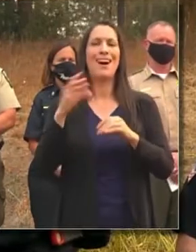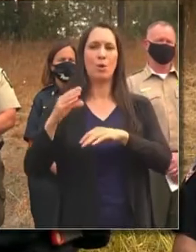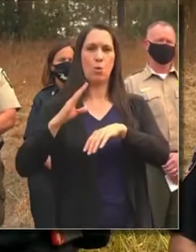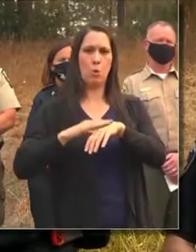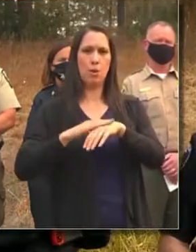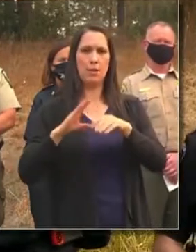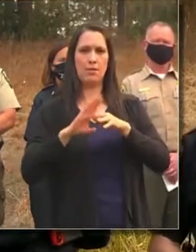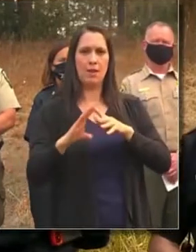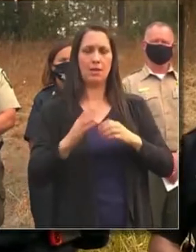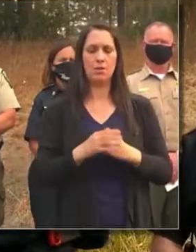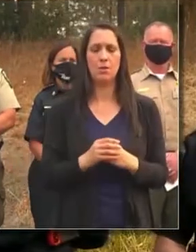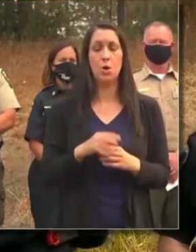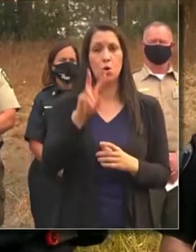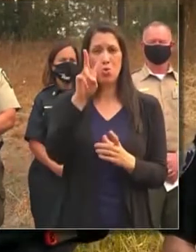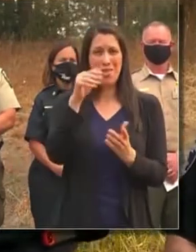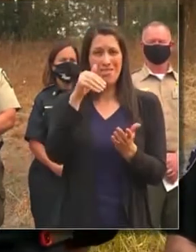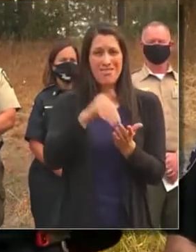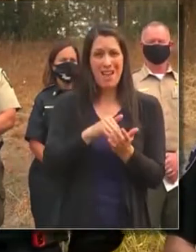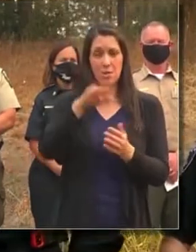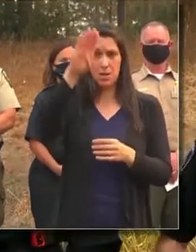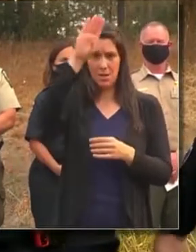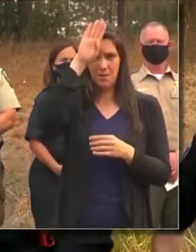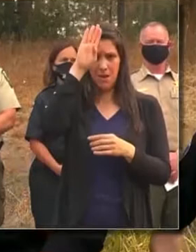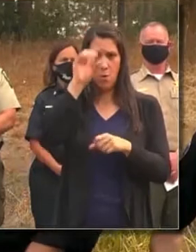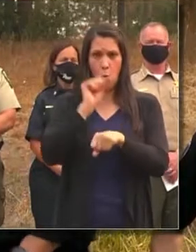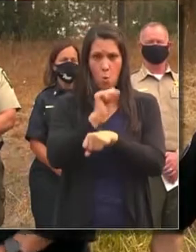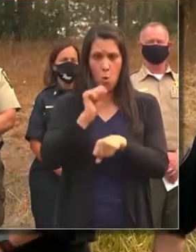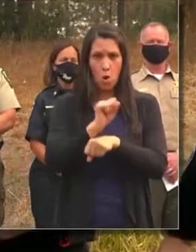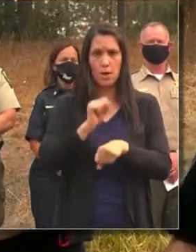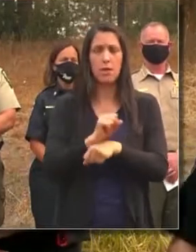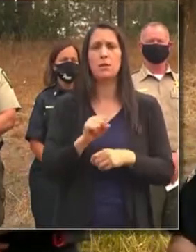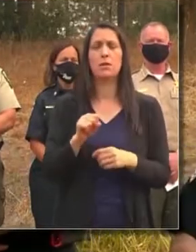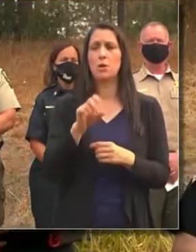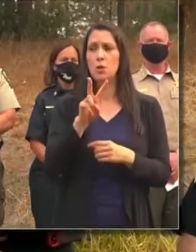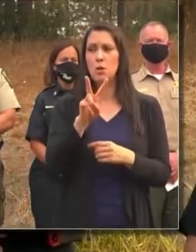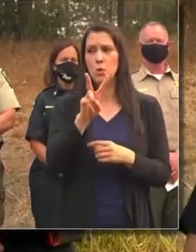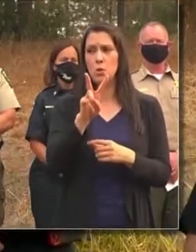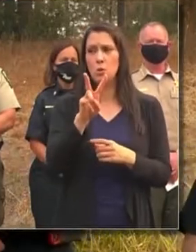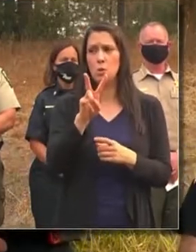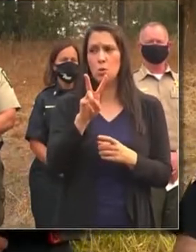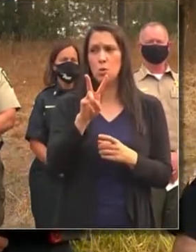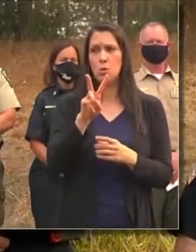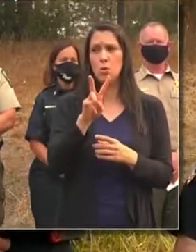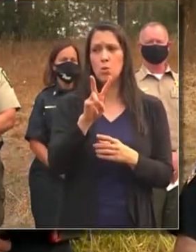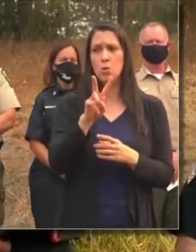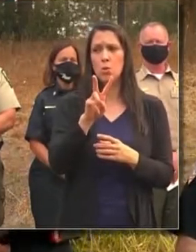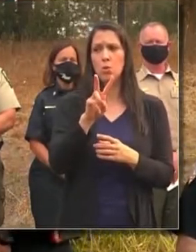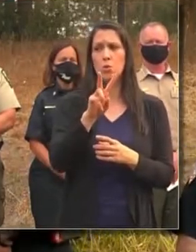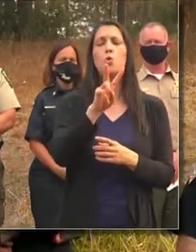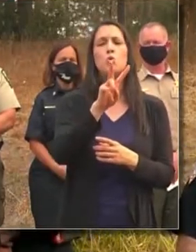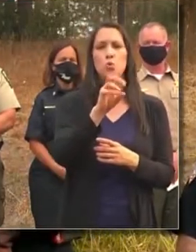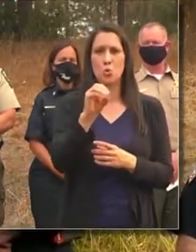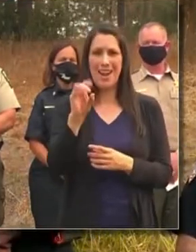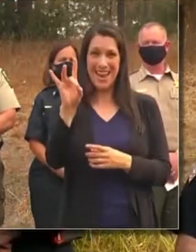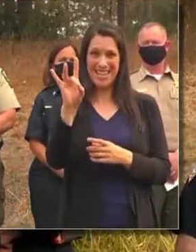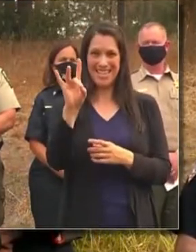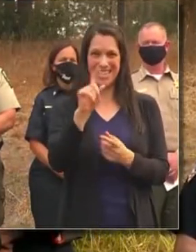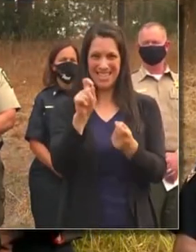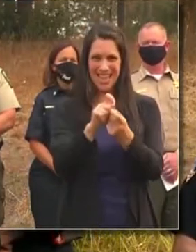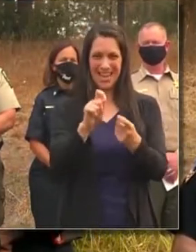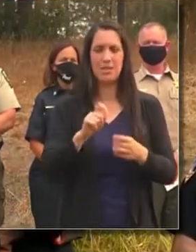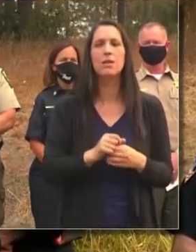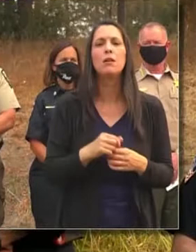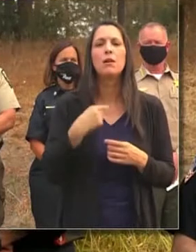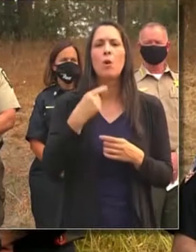o bajo orden de evacuación tenemos a varios miembros del sistema de bomberos tenemos